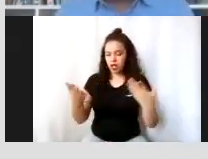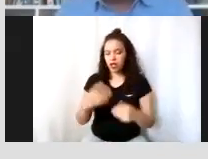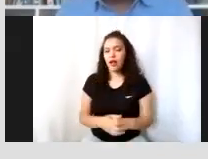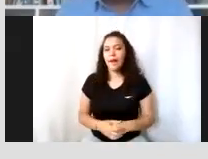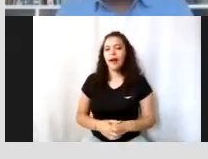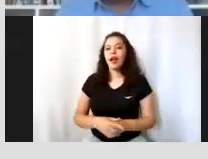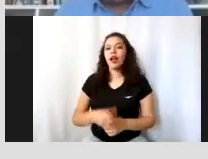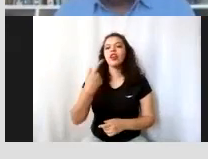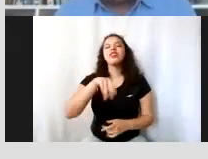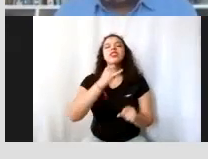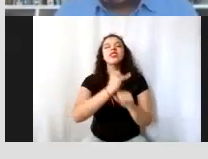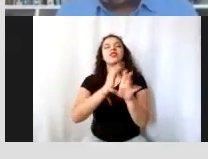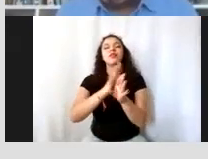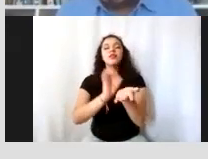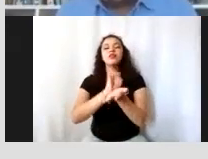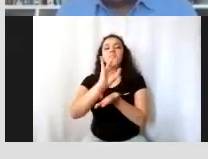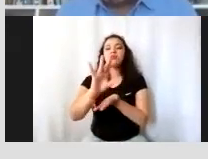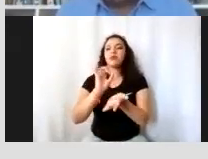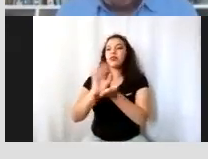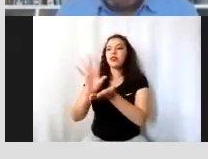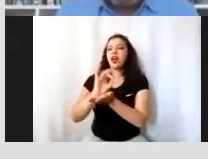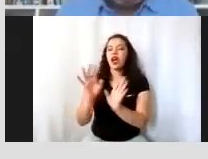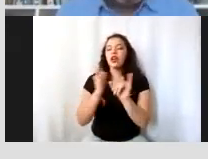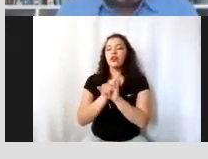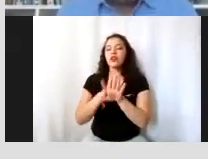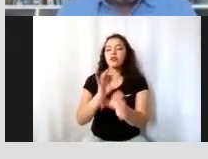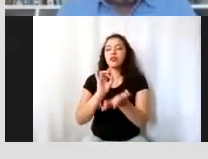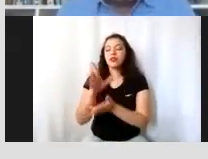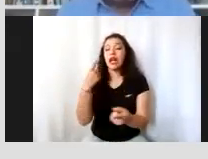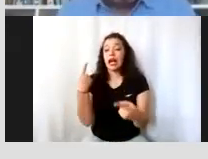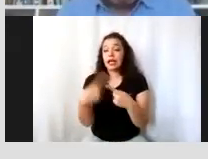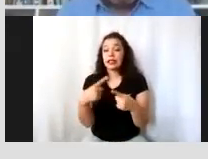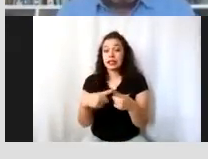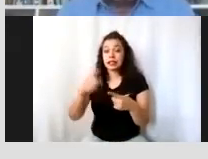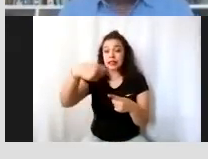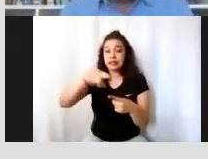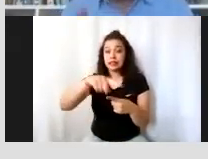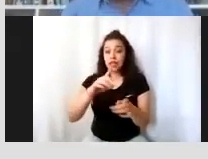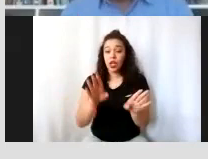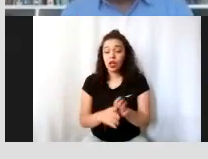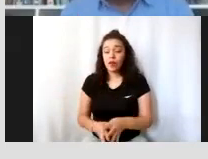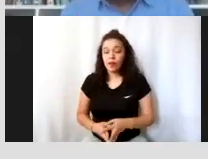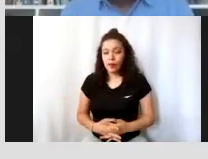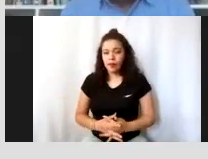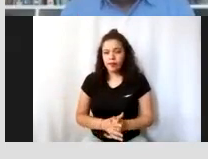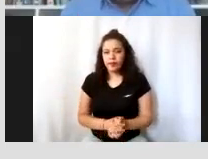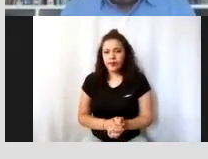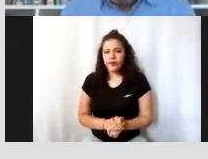de transferencias hacen ustedes? ¿Quién me comenta a quién, a qué personas